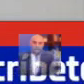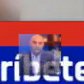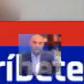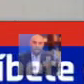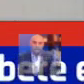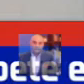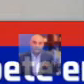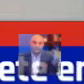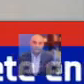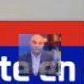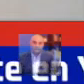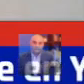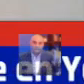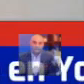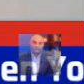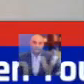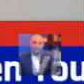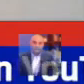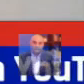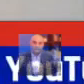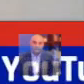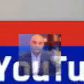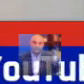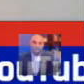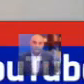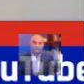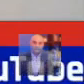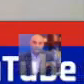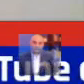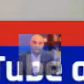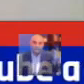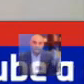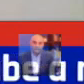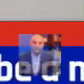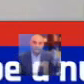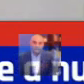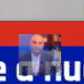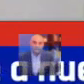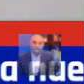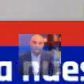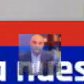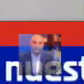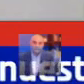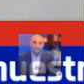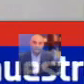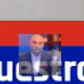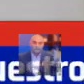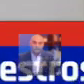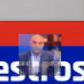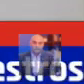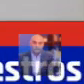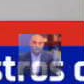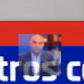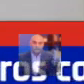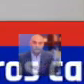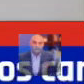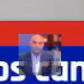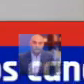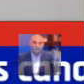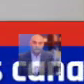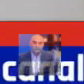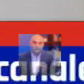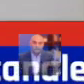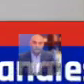ahí llamando a las nuevas voces del periodismo para que participen de su enfoque, y solo de esa